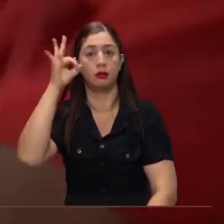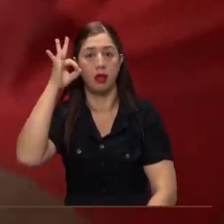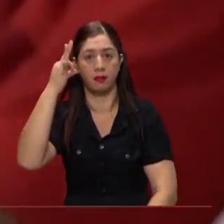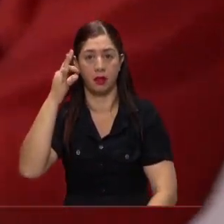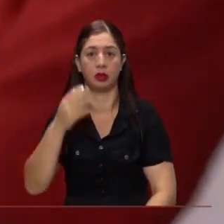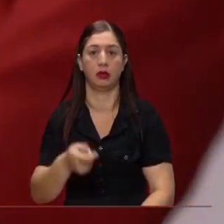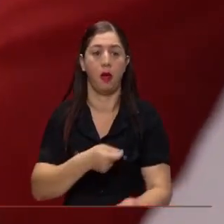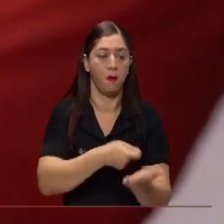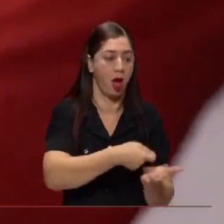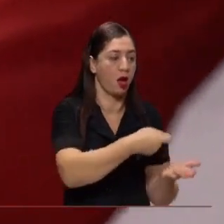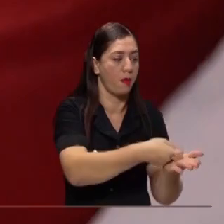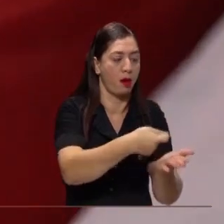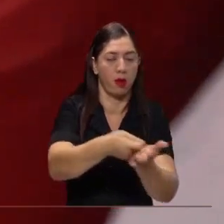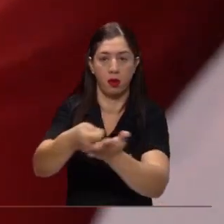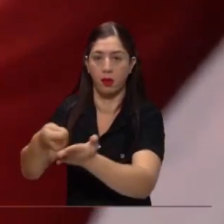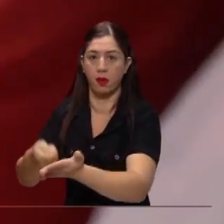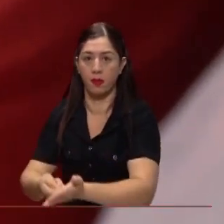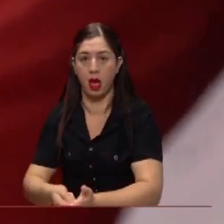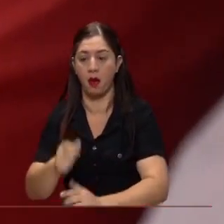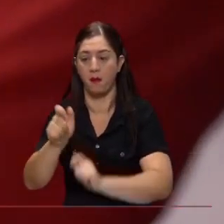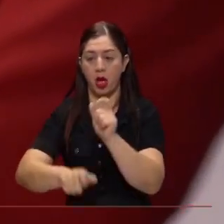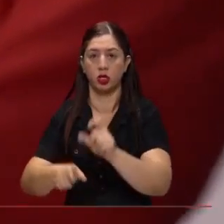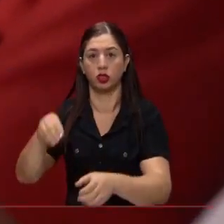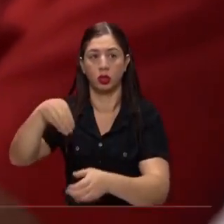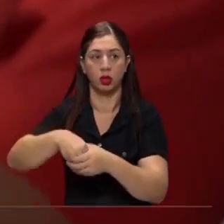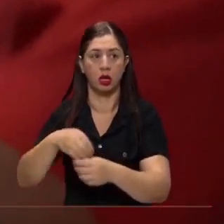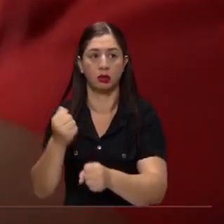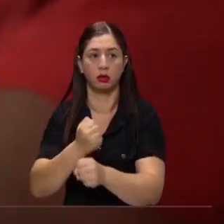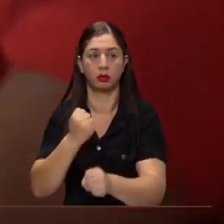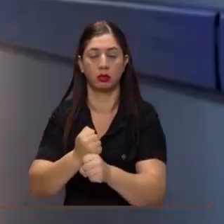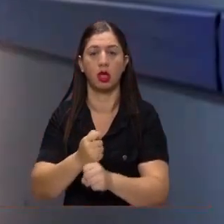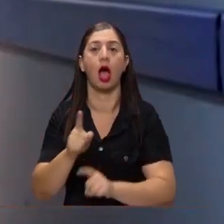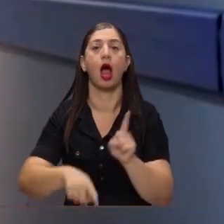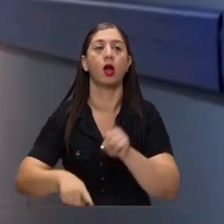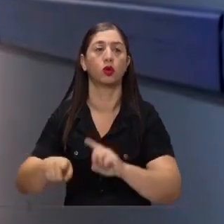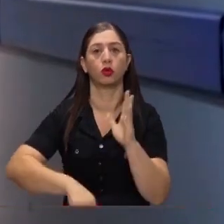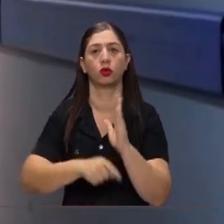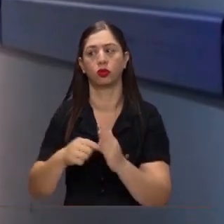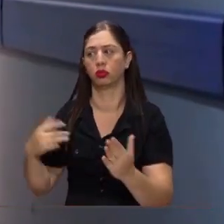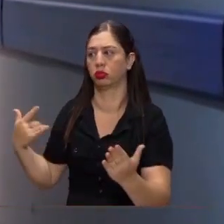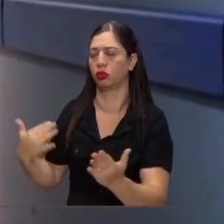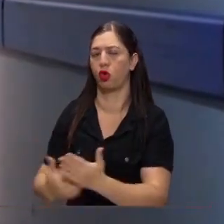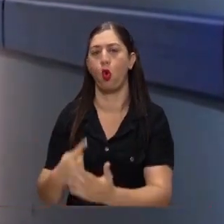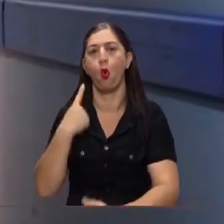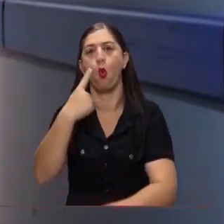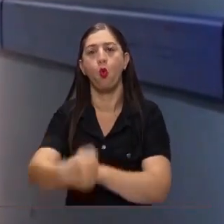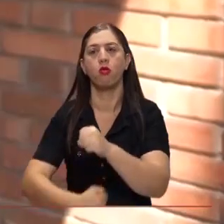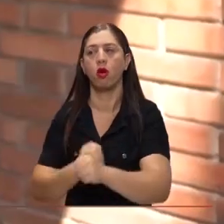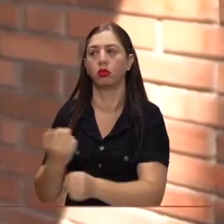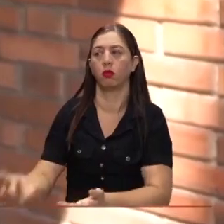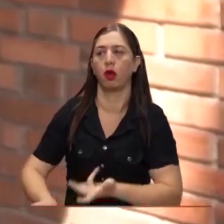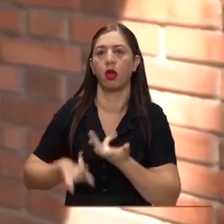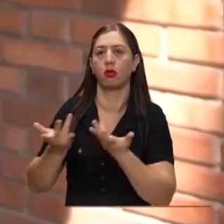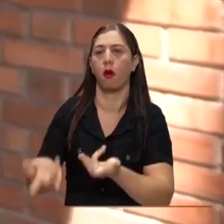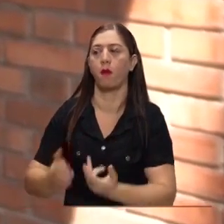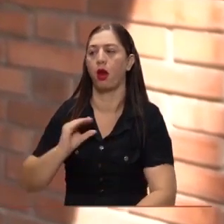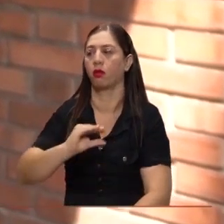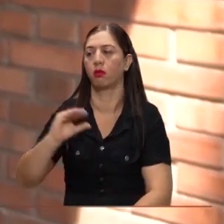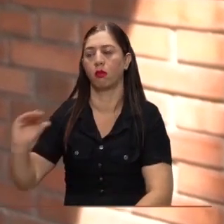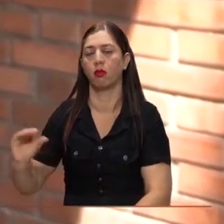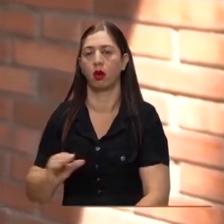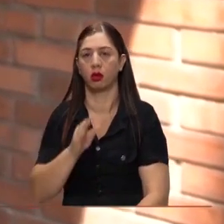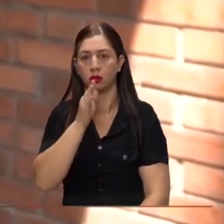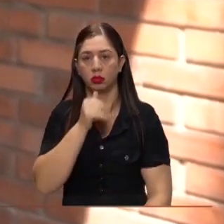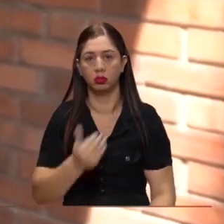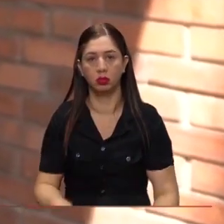de sus deudas con sus proveedores, empleados y contratistas. Algunos completan un año a la espera de sus pagos. Realmente